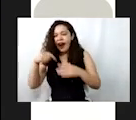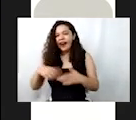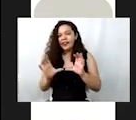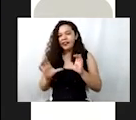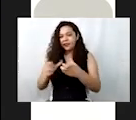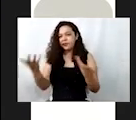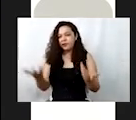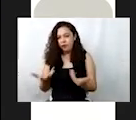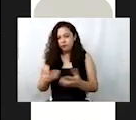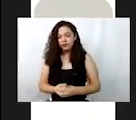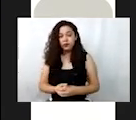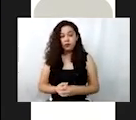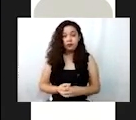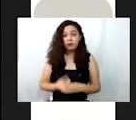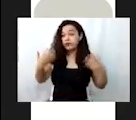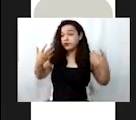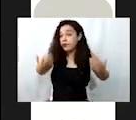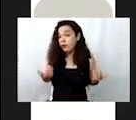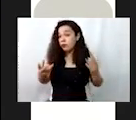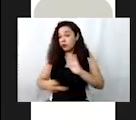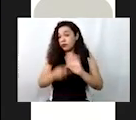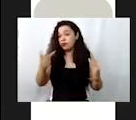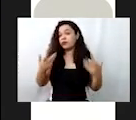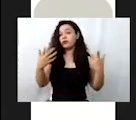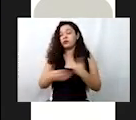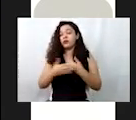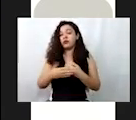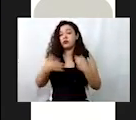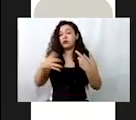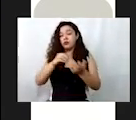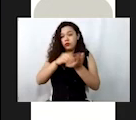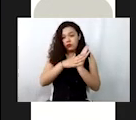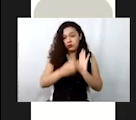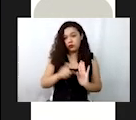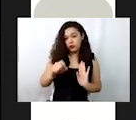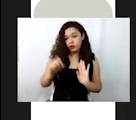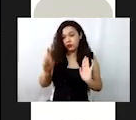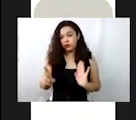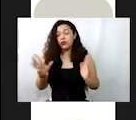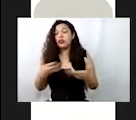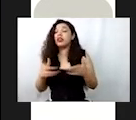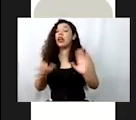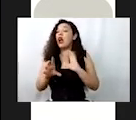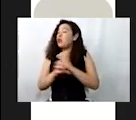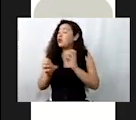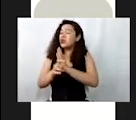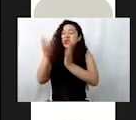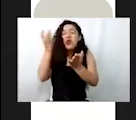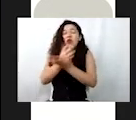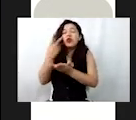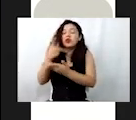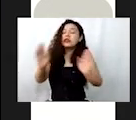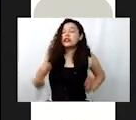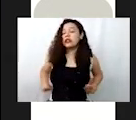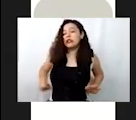comunidades. Otra vez, haciendo énfasis en que la Agenda 2030 es una cuestión única en su tipo que han hecho los